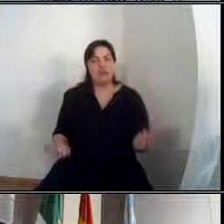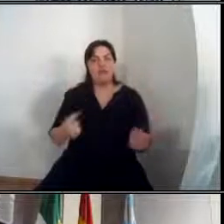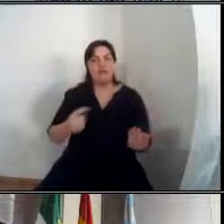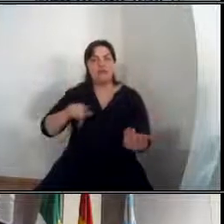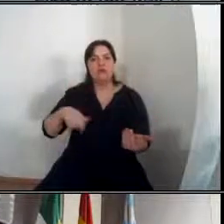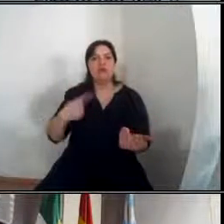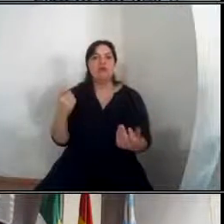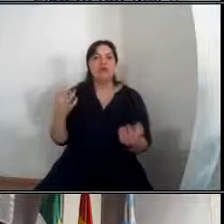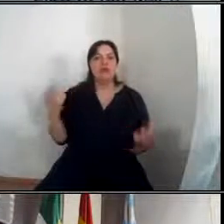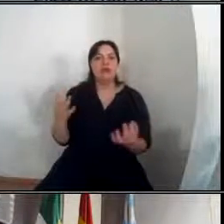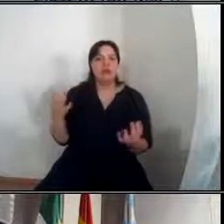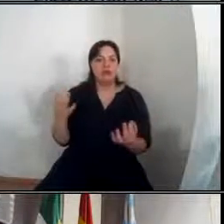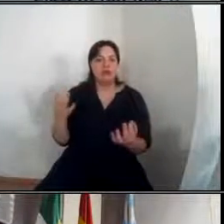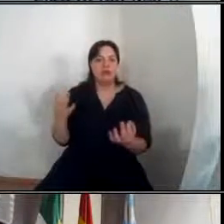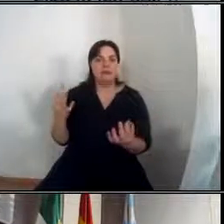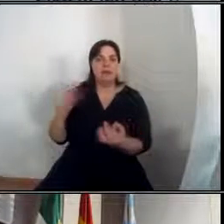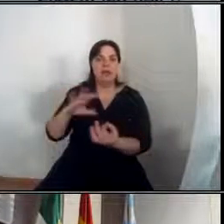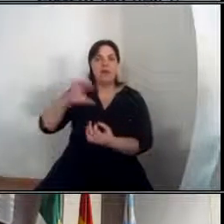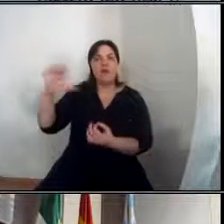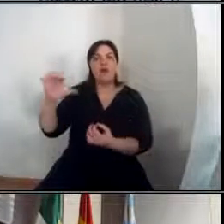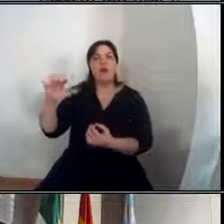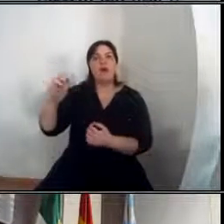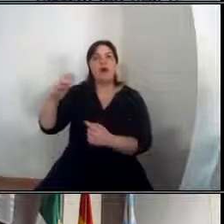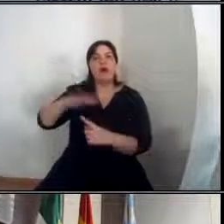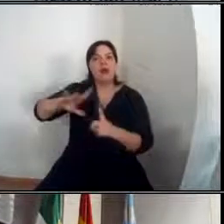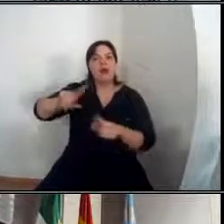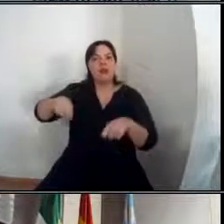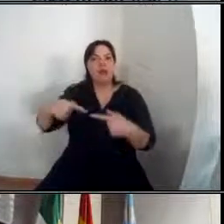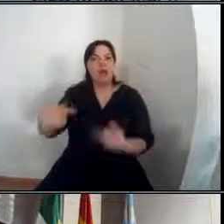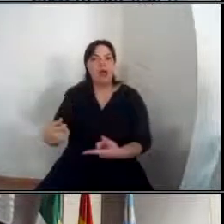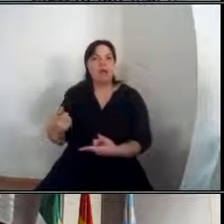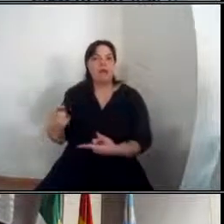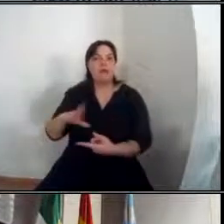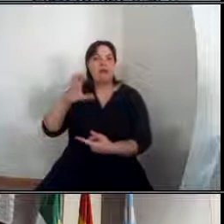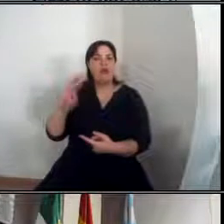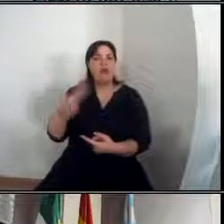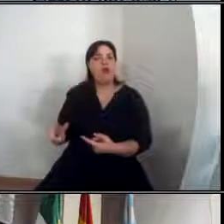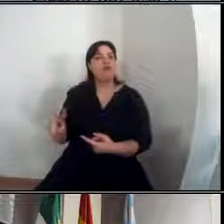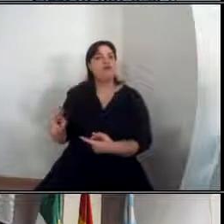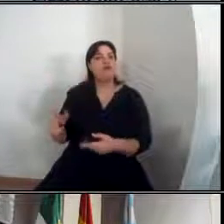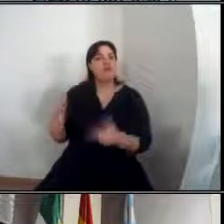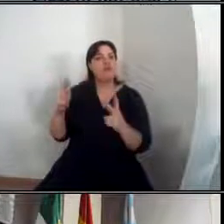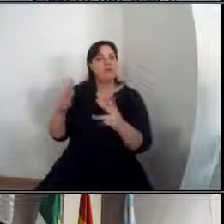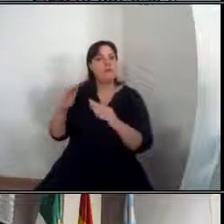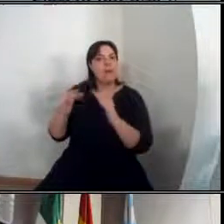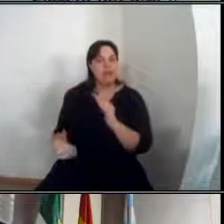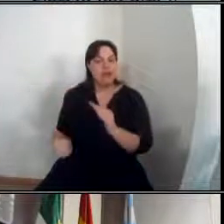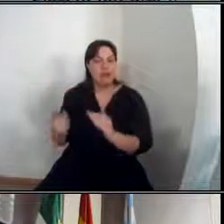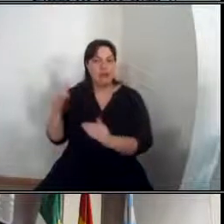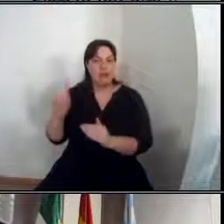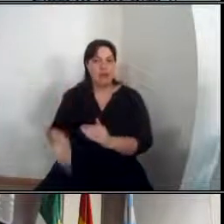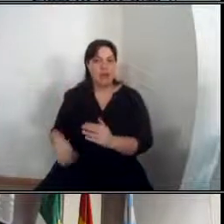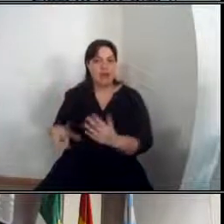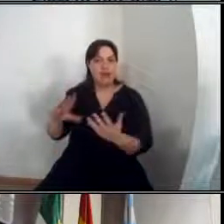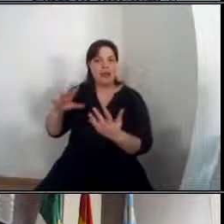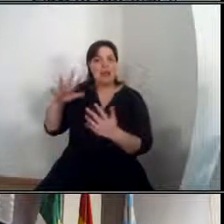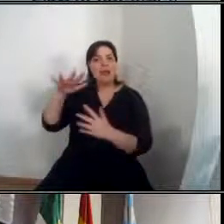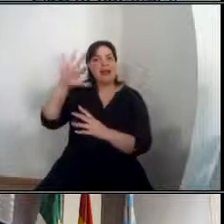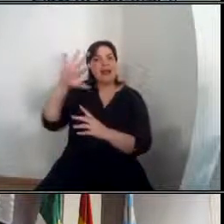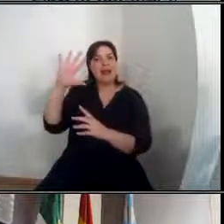que sea una Europa más ecológica y libre de carbono, que se preocupe también lo que es del cambio